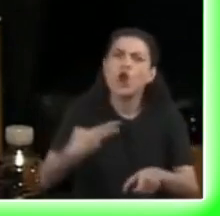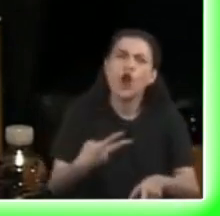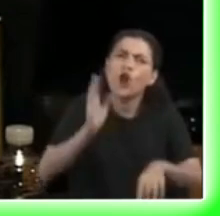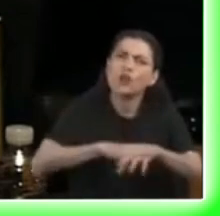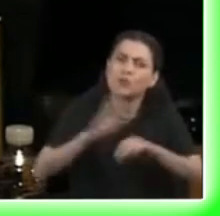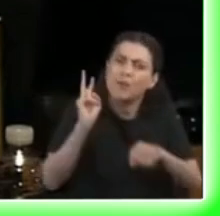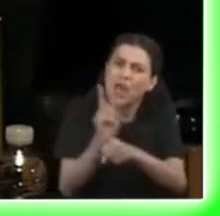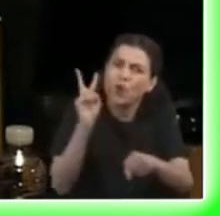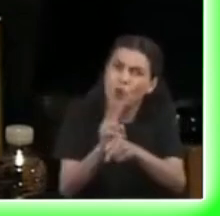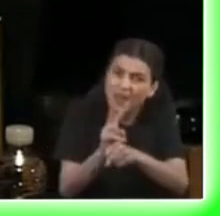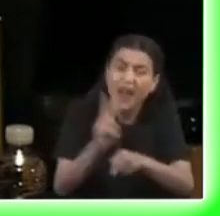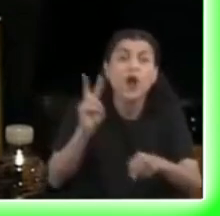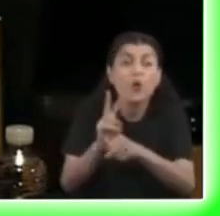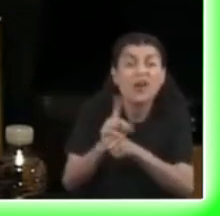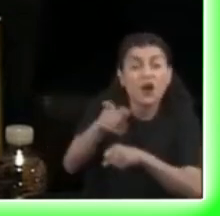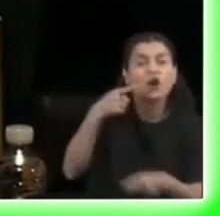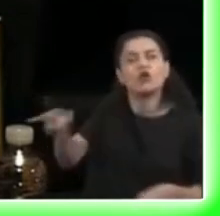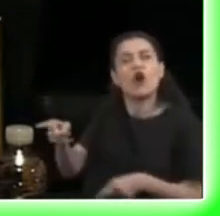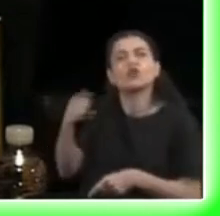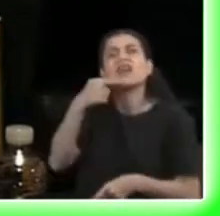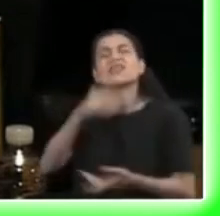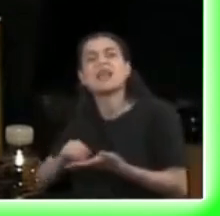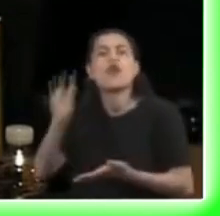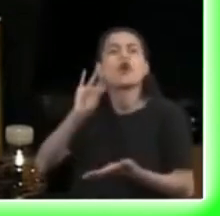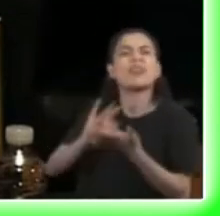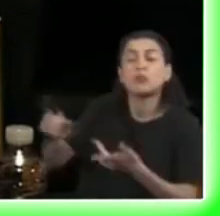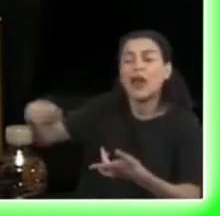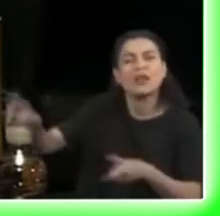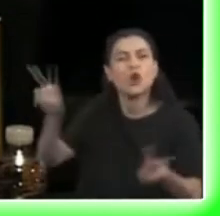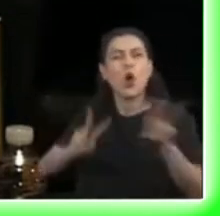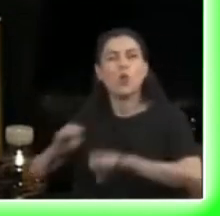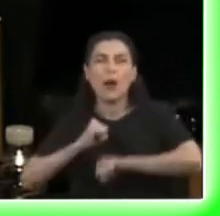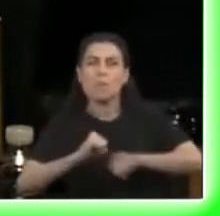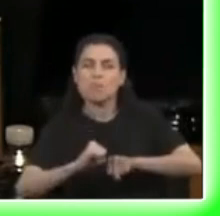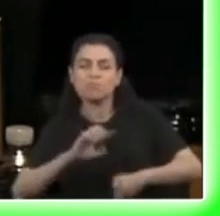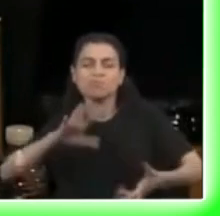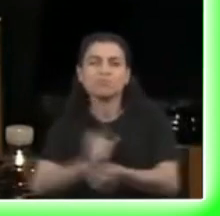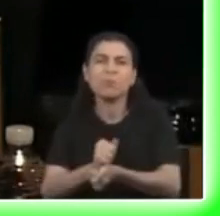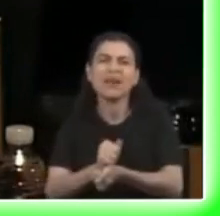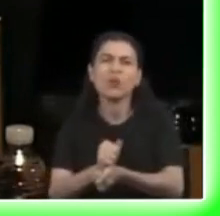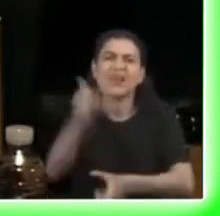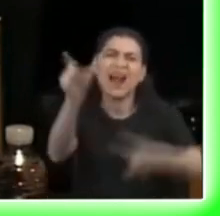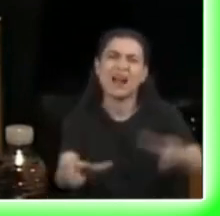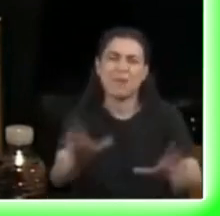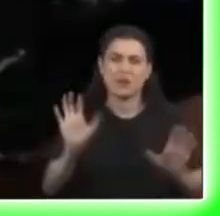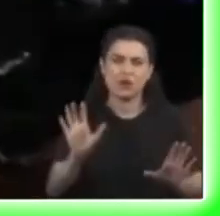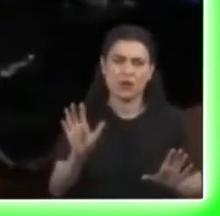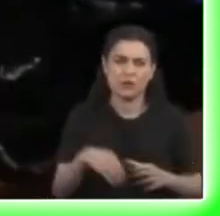y dientes contra los degenerados fiscales que intentan romper y destrozar a la sociedad.